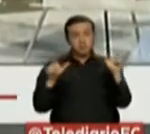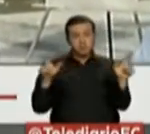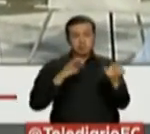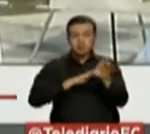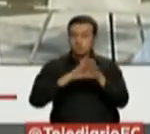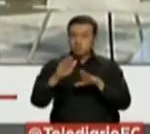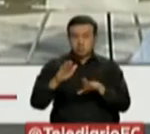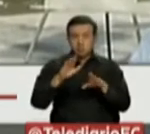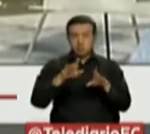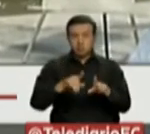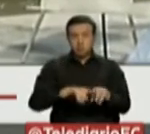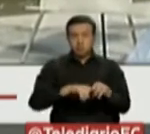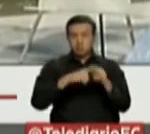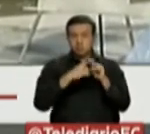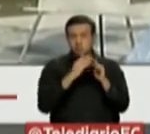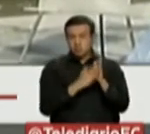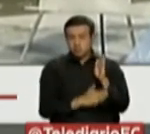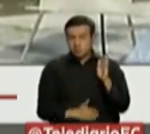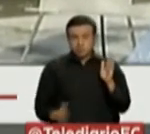De principio,